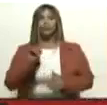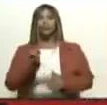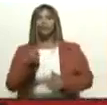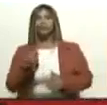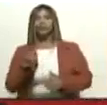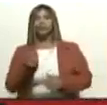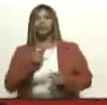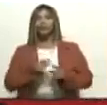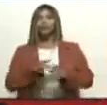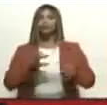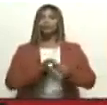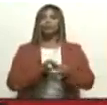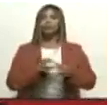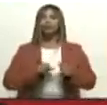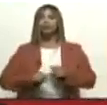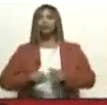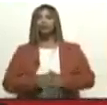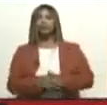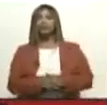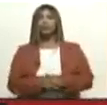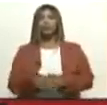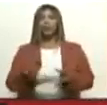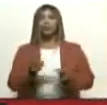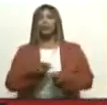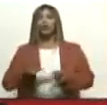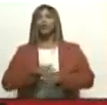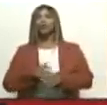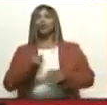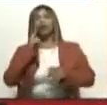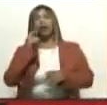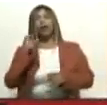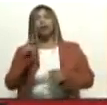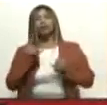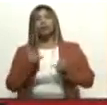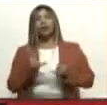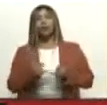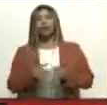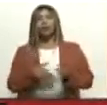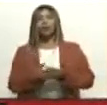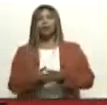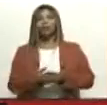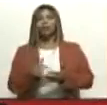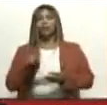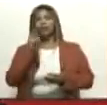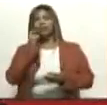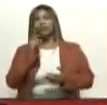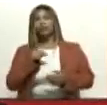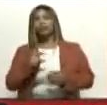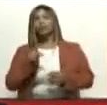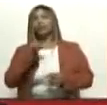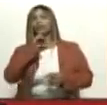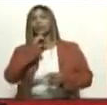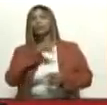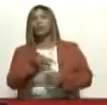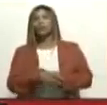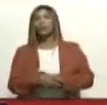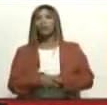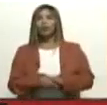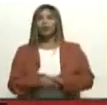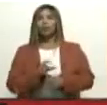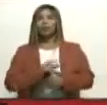Era del Conspiracionismo, es un libro también que es buscado porque son de análisis de actualidad. Tiene que ver con nuestra historia también, con la historia